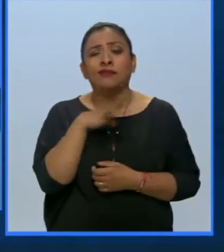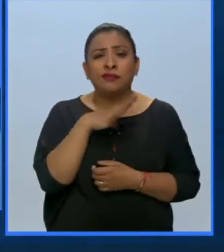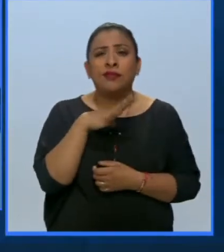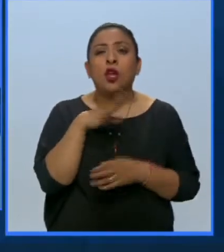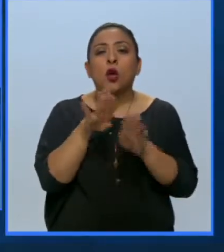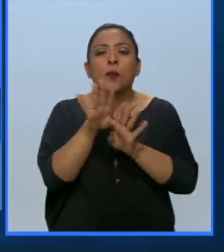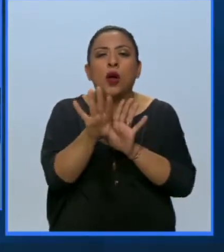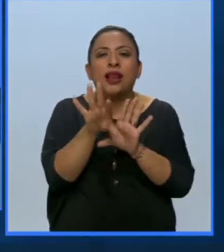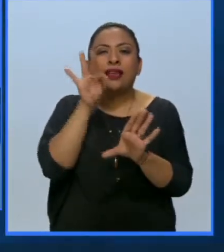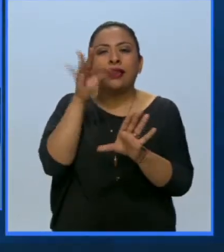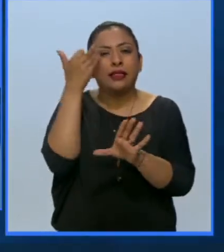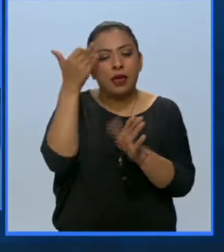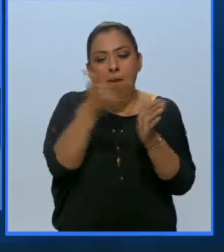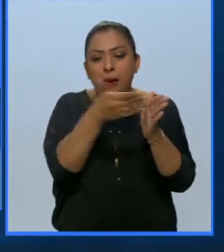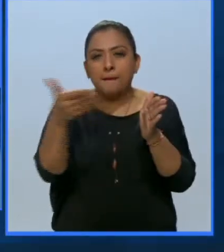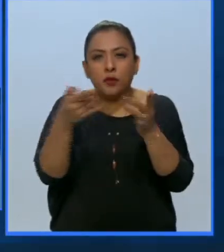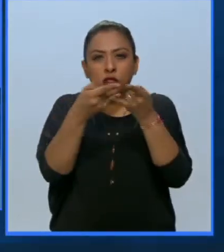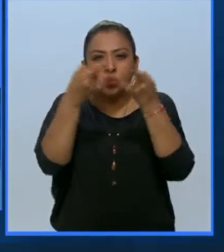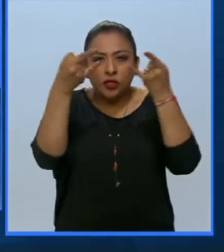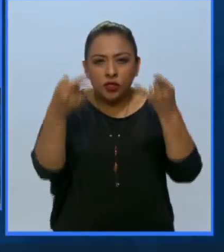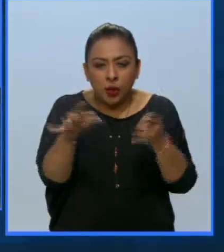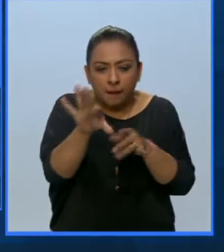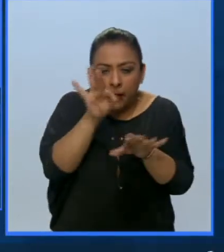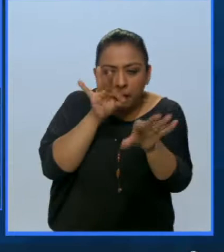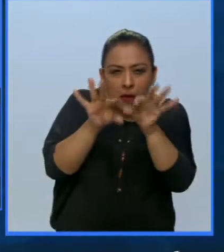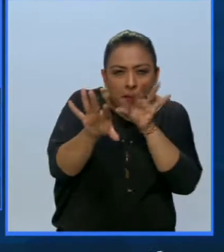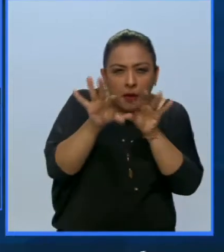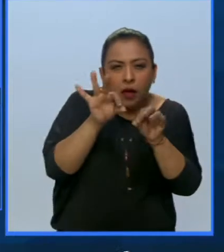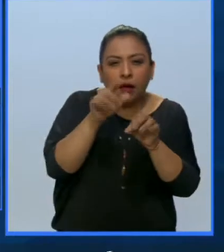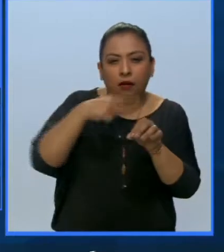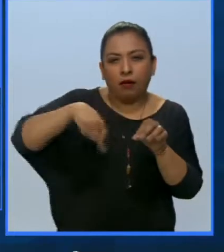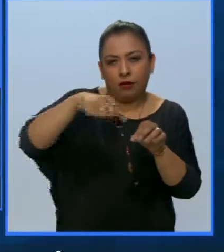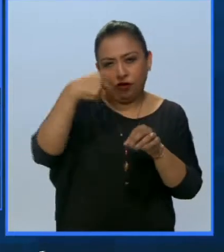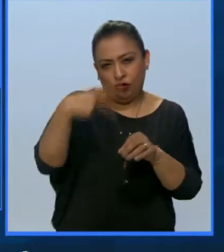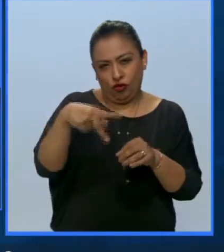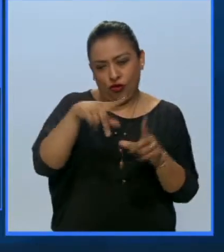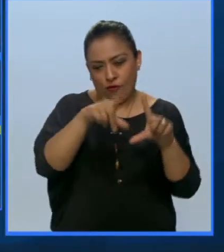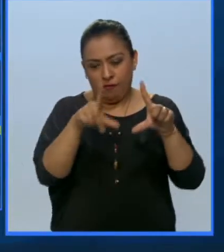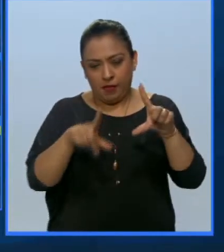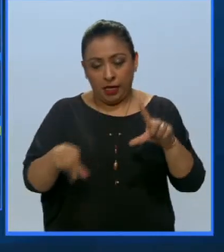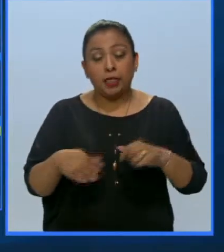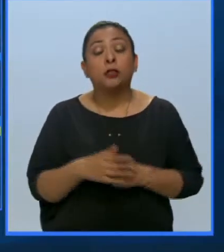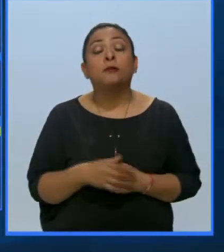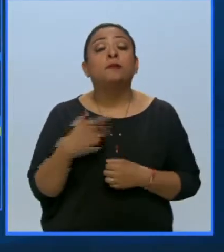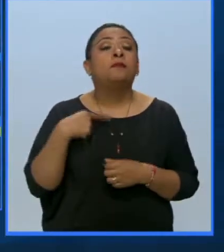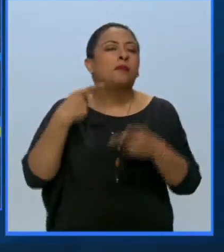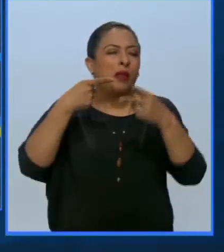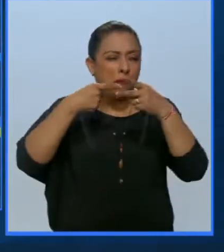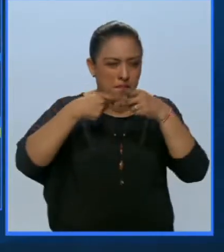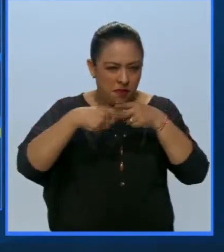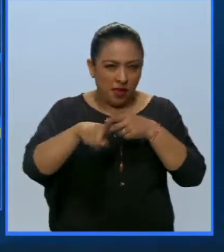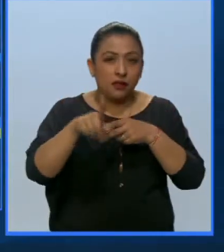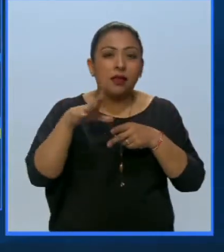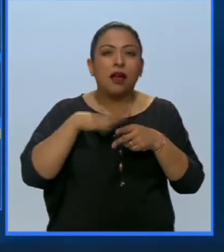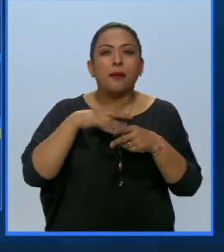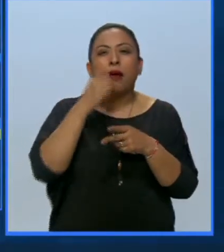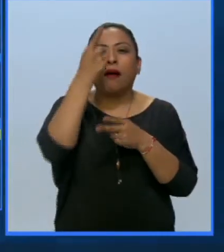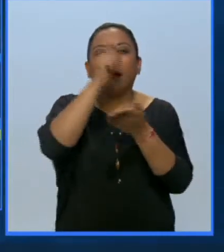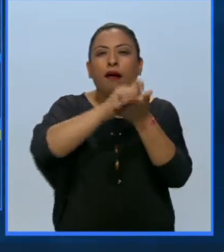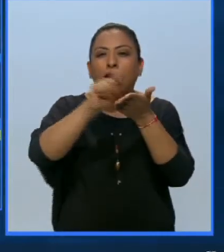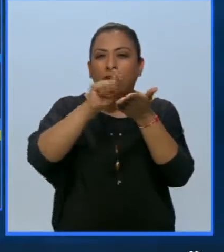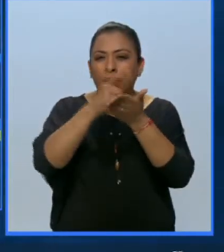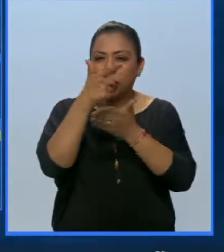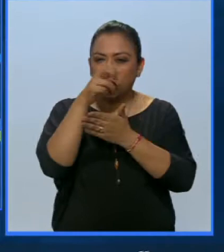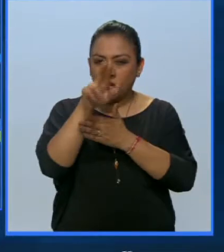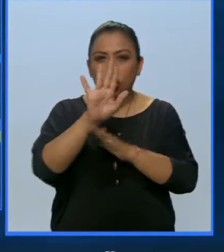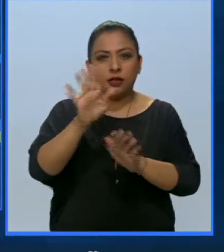y elegir estos momentos históricos de nuestro país. Bueno, todo surge por un guión ya escrito,